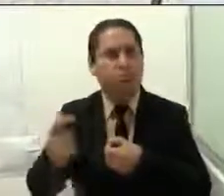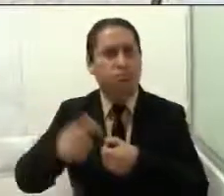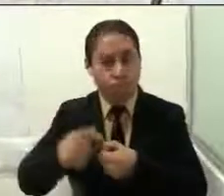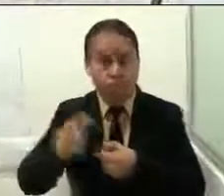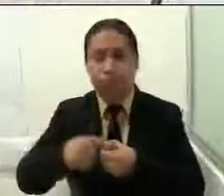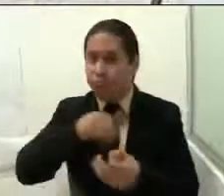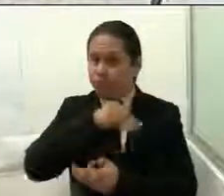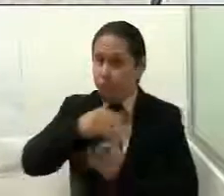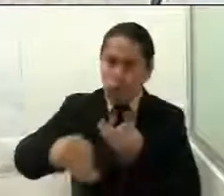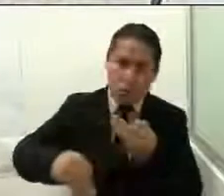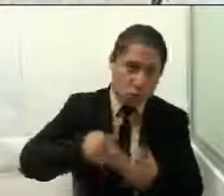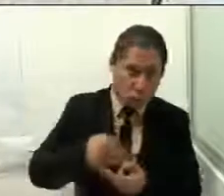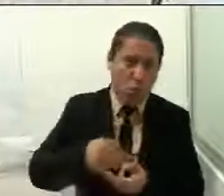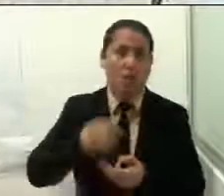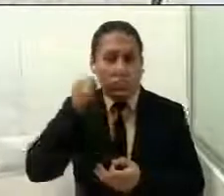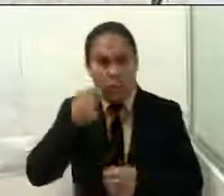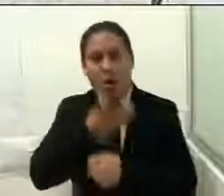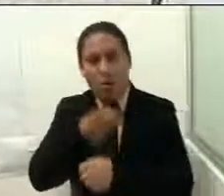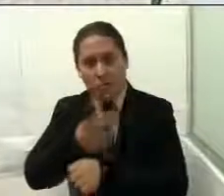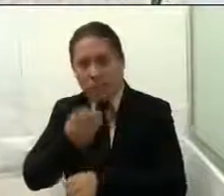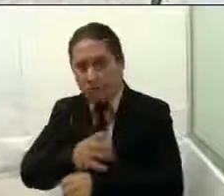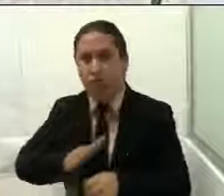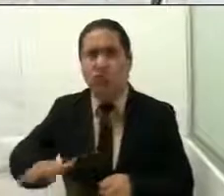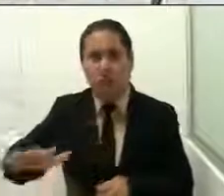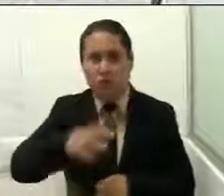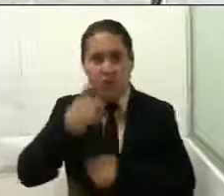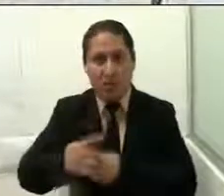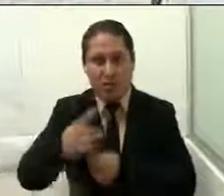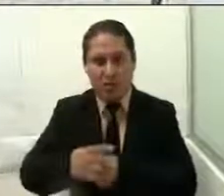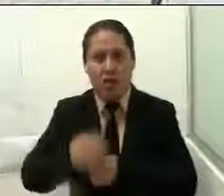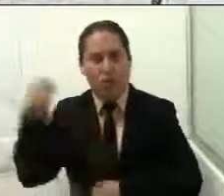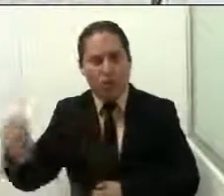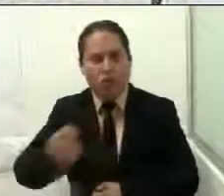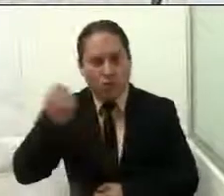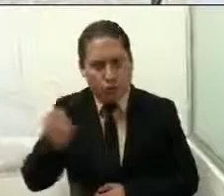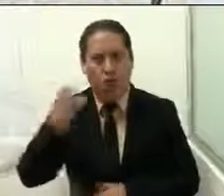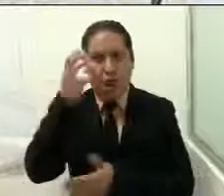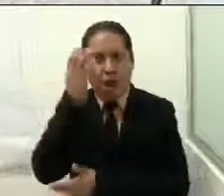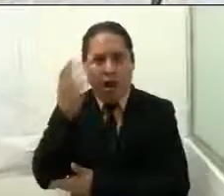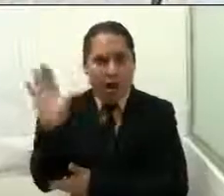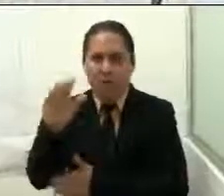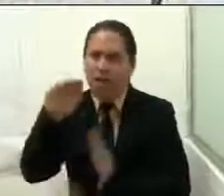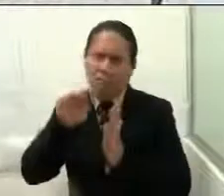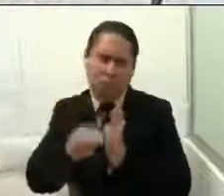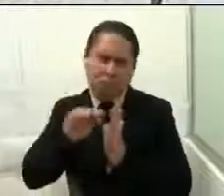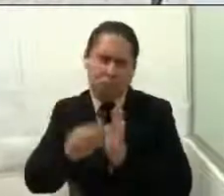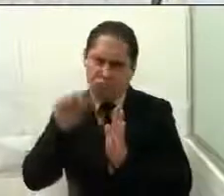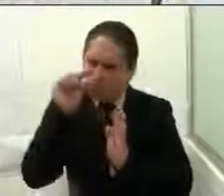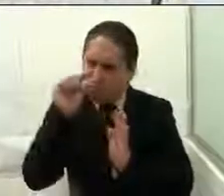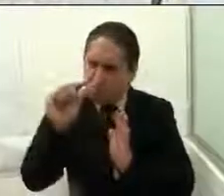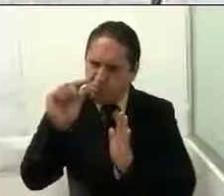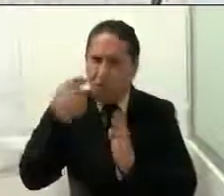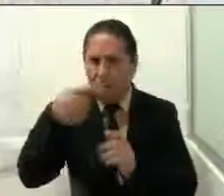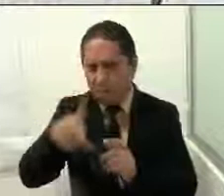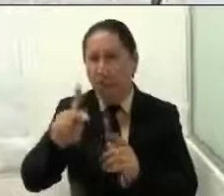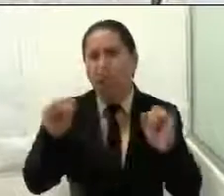para resarcir los daños por fortuna en el campo los daños fueron menores y las instituciones